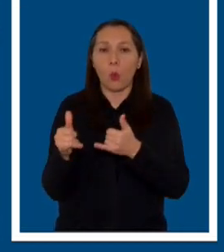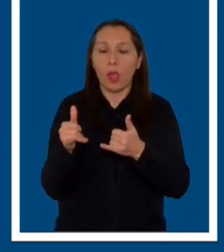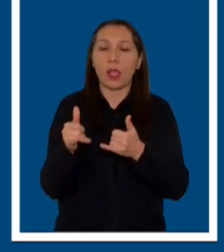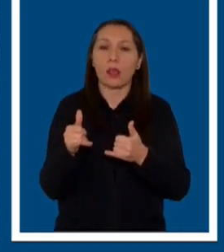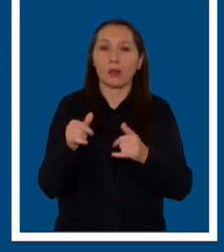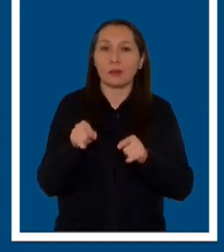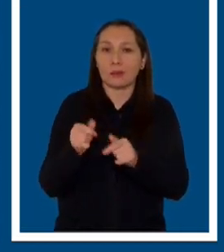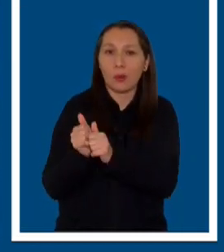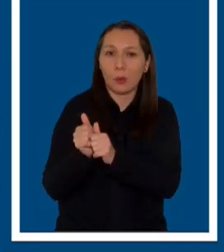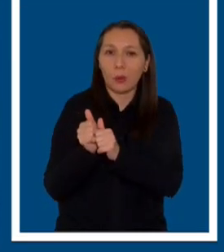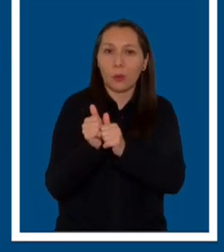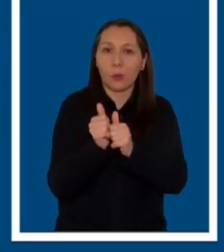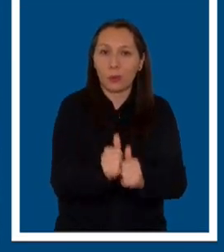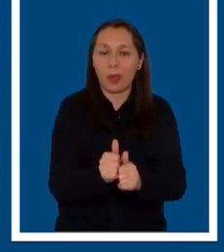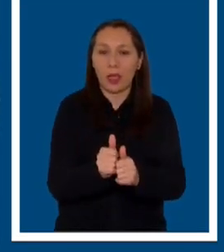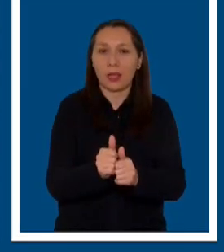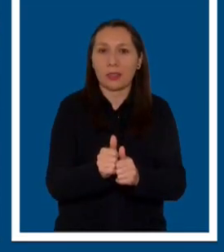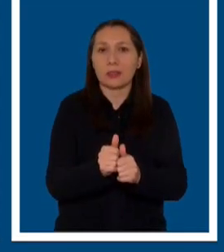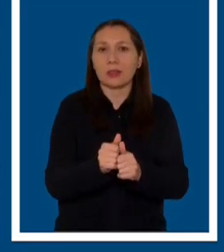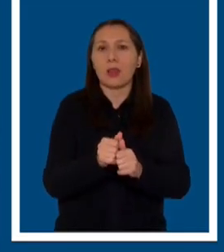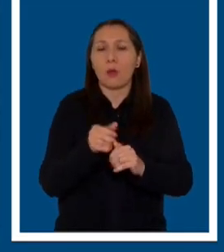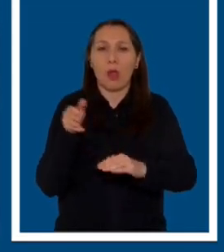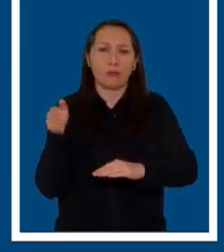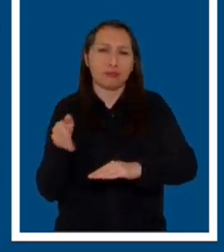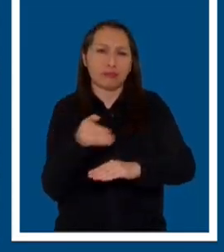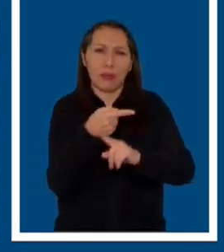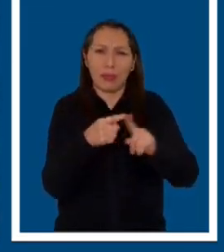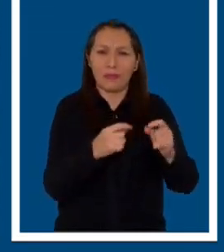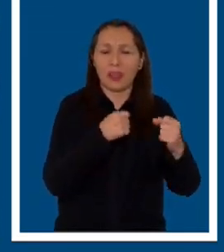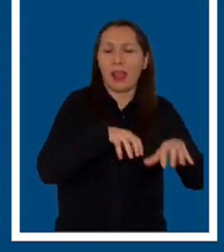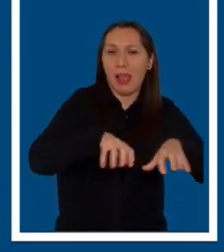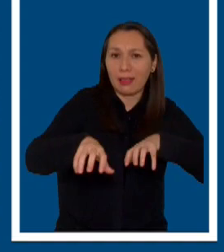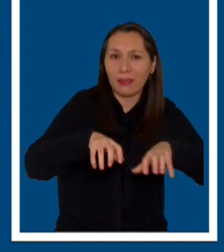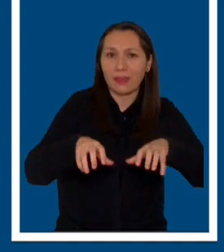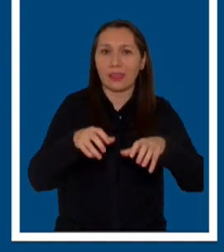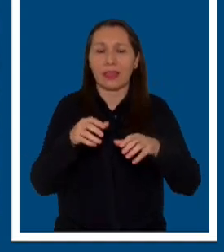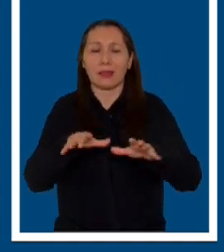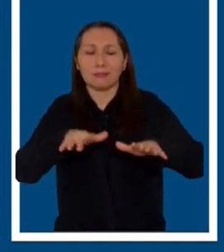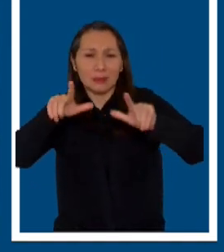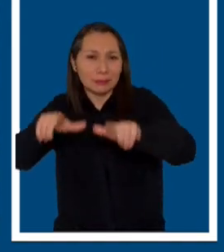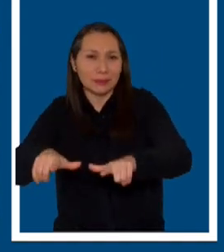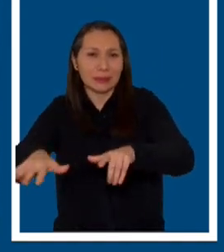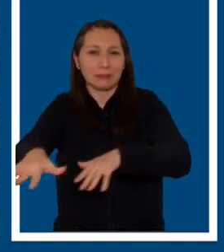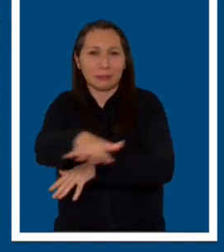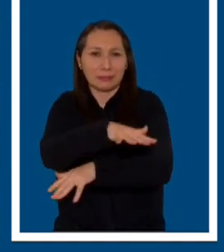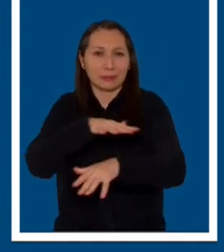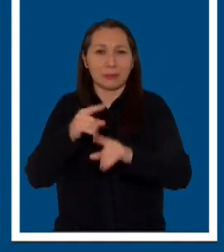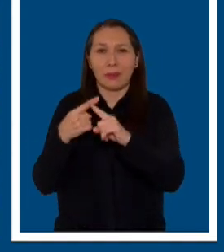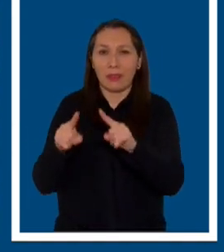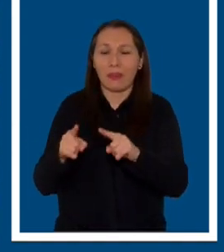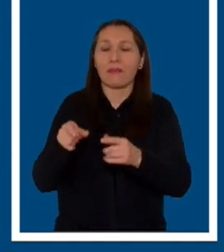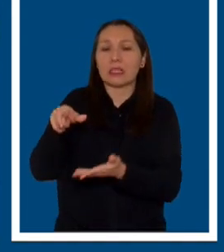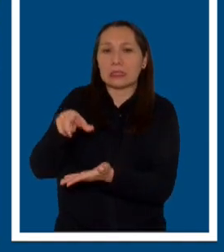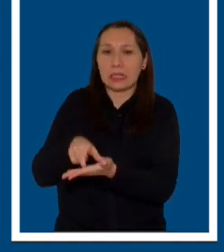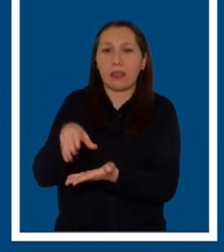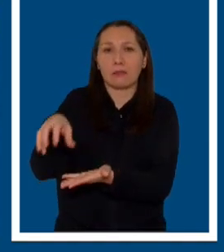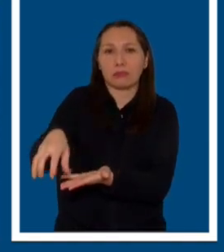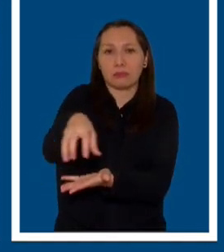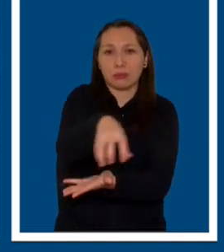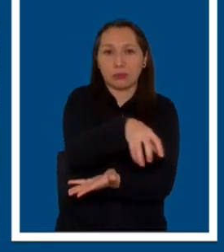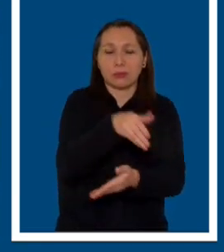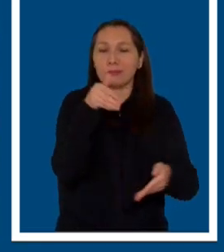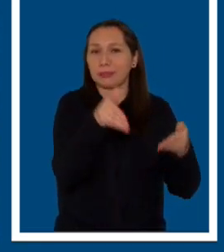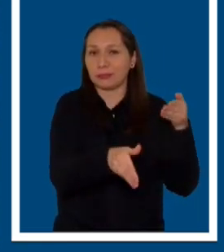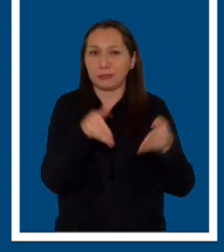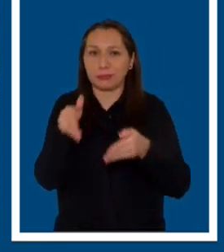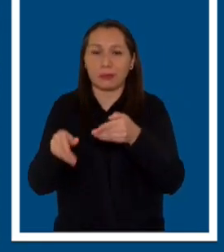van a estar acompañando todo este despliegue de disciplinas de actividades de eventos a lo largo de cada una de las sedes Y por cierto